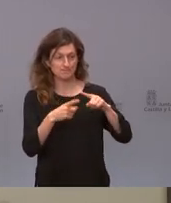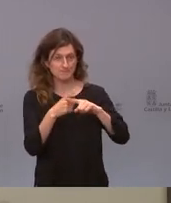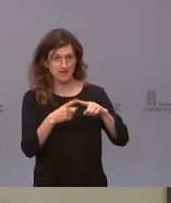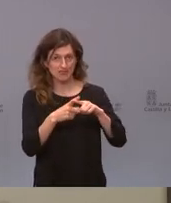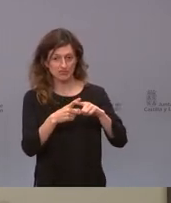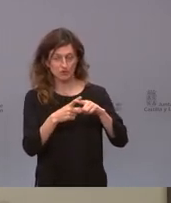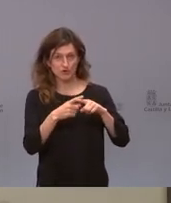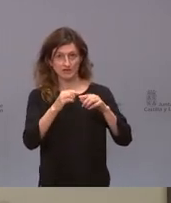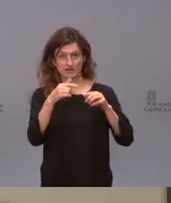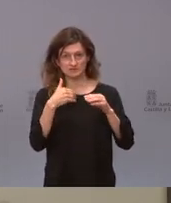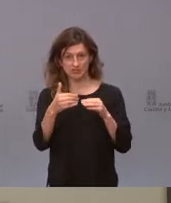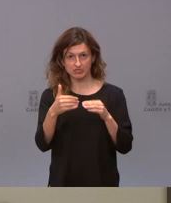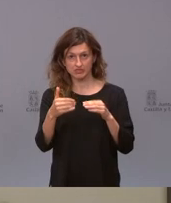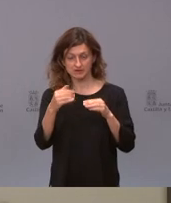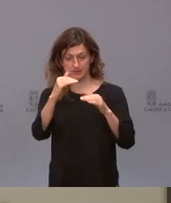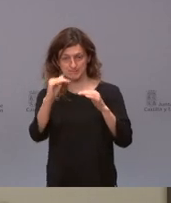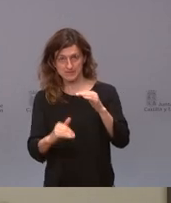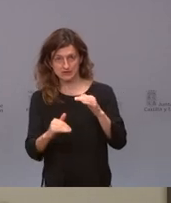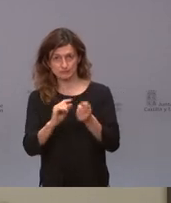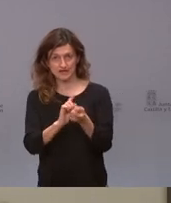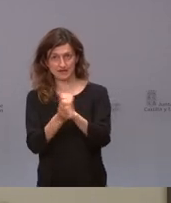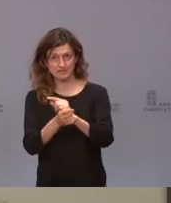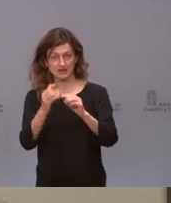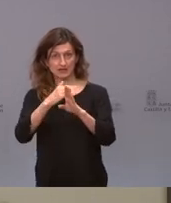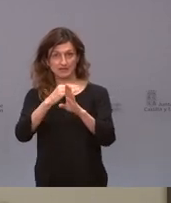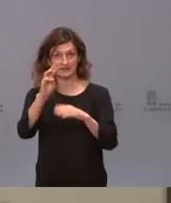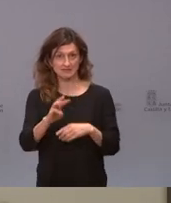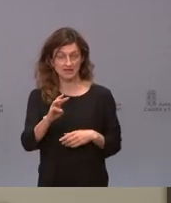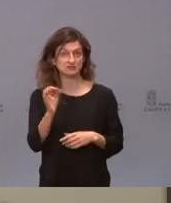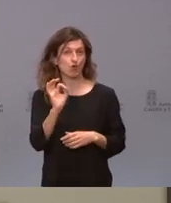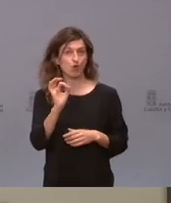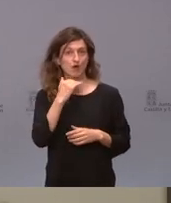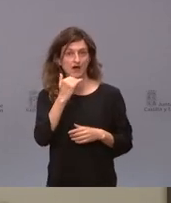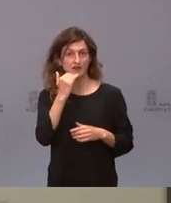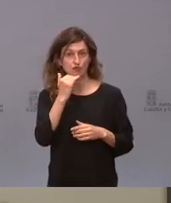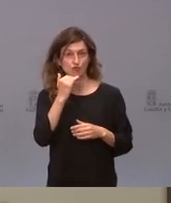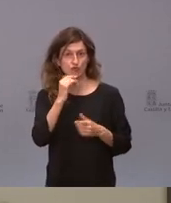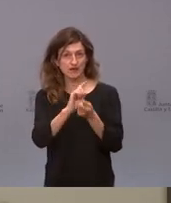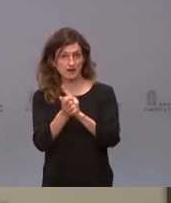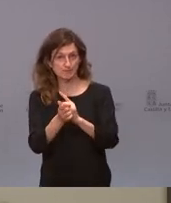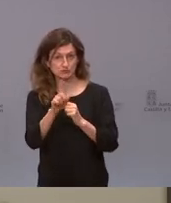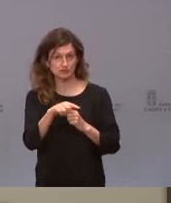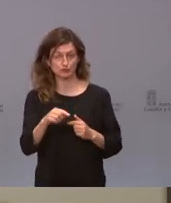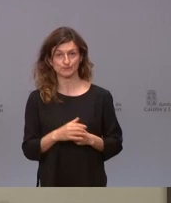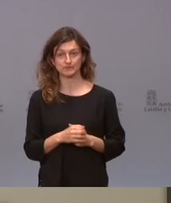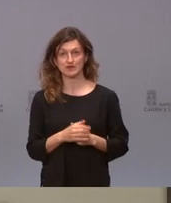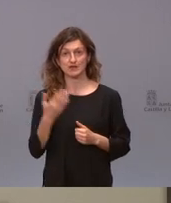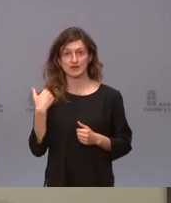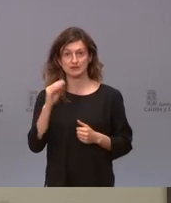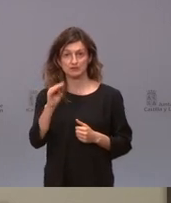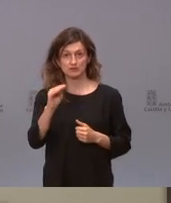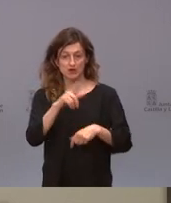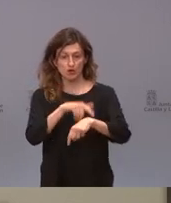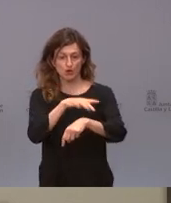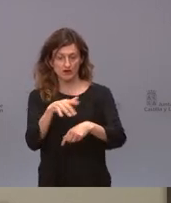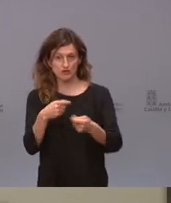esas van a descender dentro del semáforo y pasando a nivel 3 o se plantean algún tipo de desescalada en ellas y antes le han preguntado por el horario de los